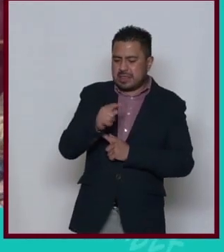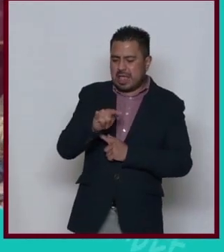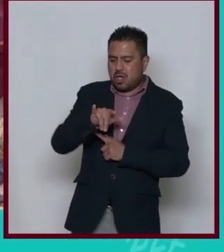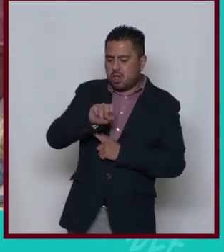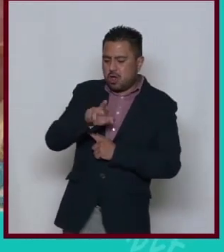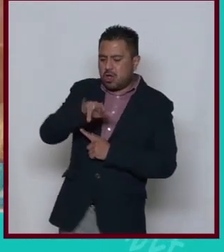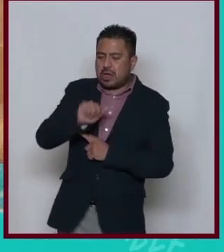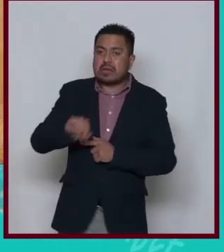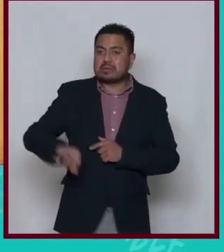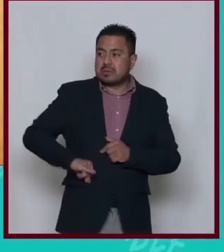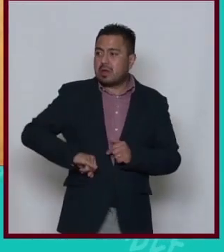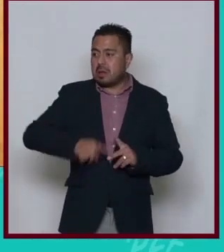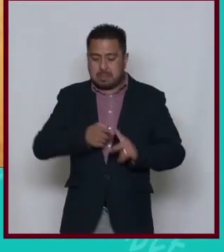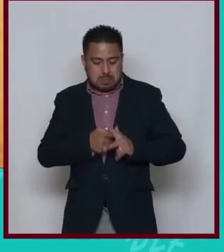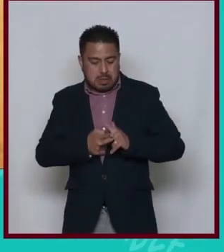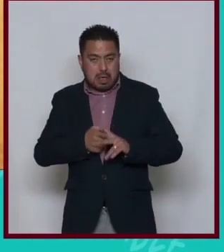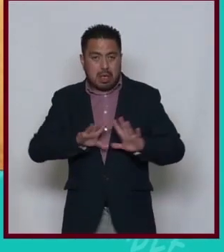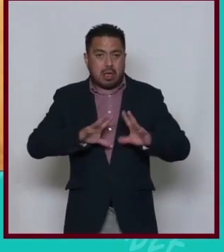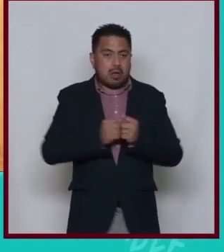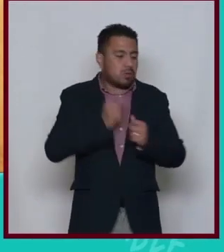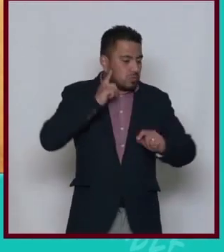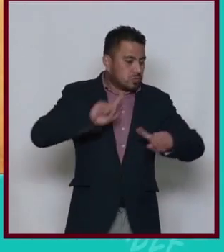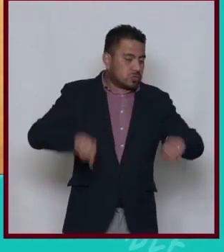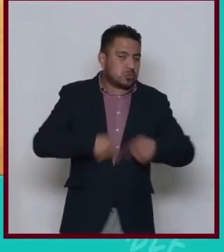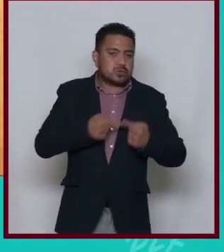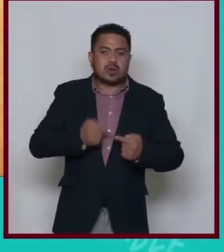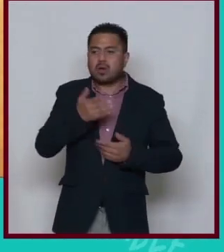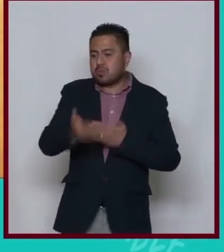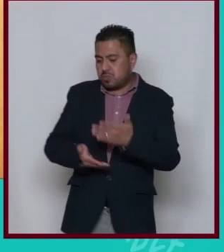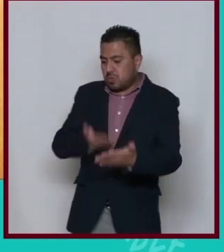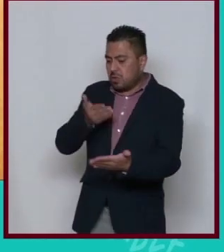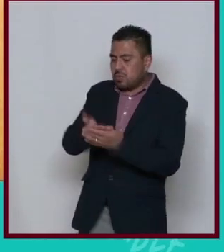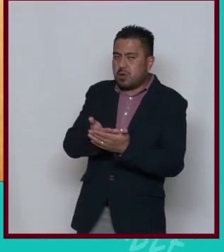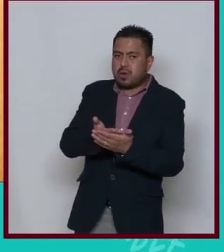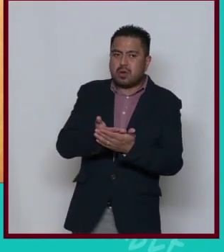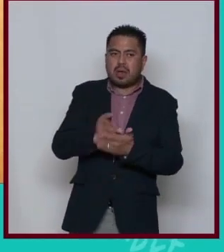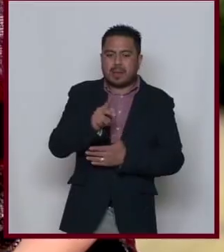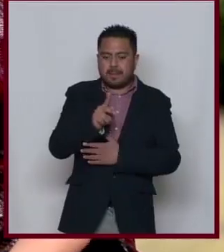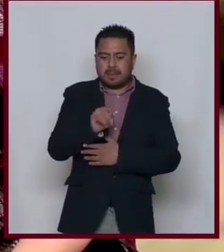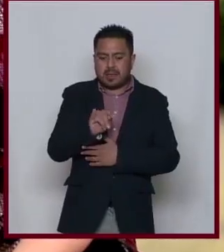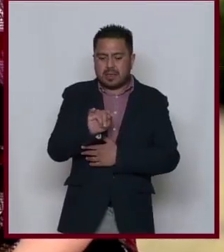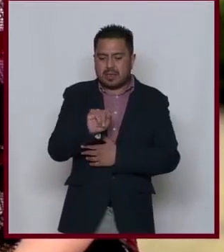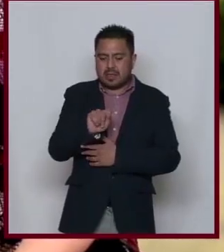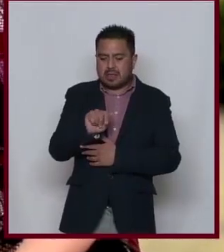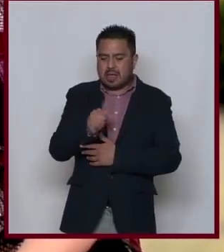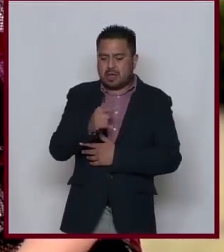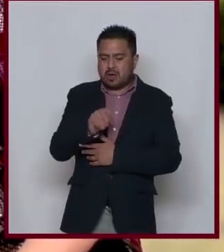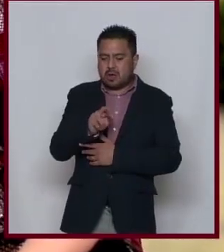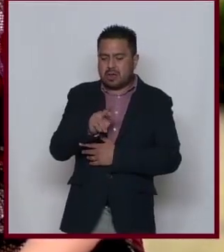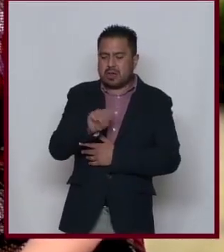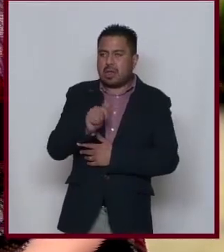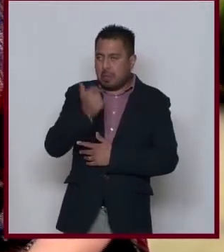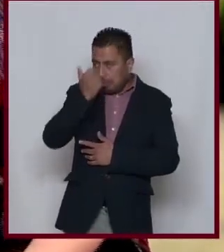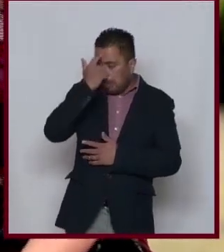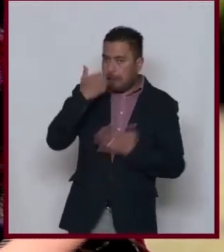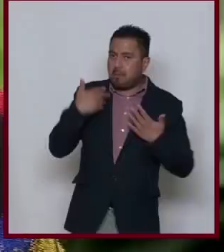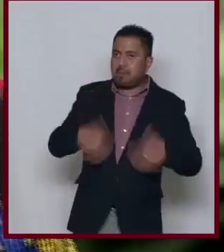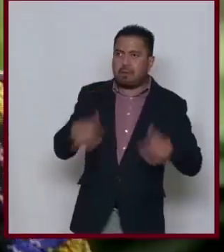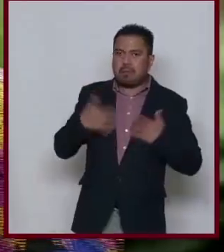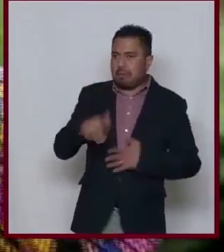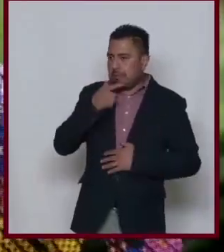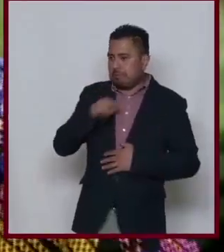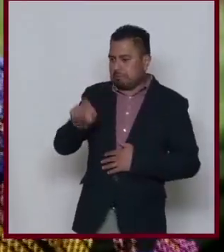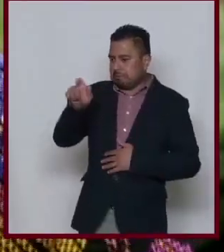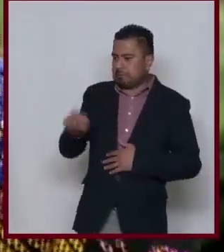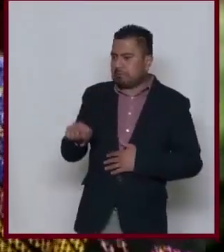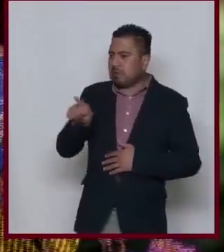le interesaban las matemáticas y la música, propuso la escala pitagórica. Hombre, cuánta creatividad con el nombre.